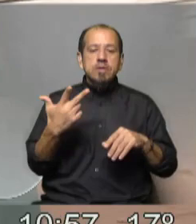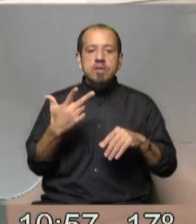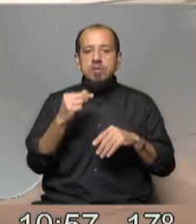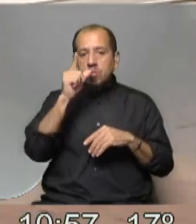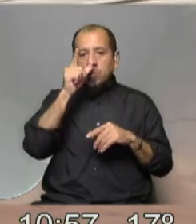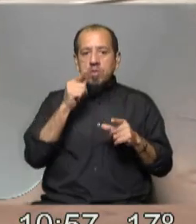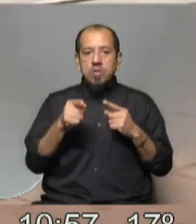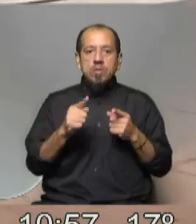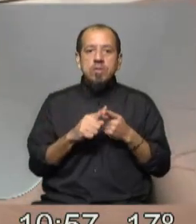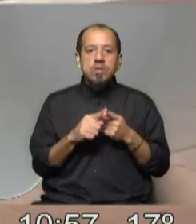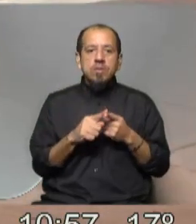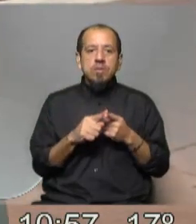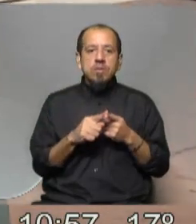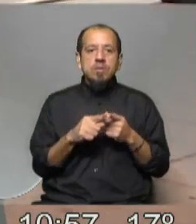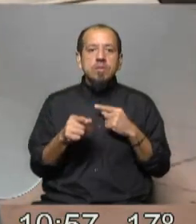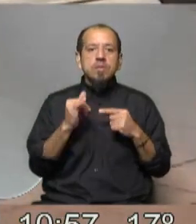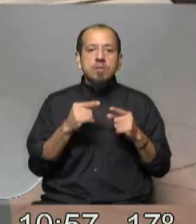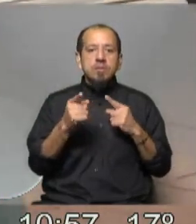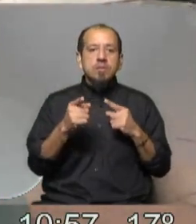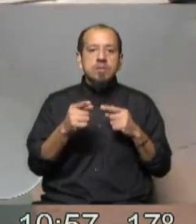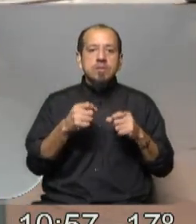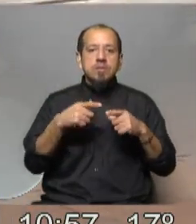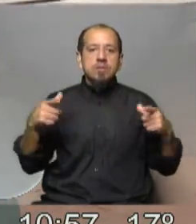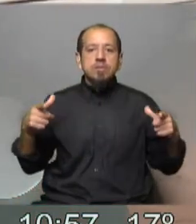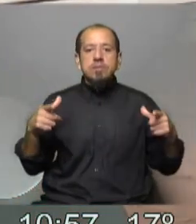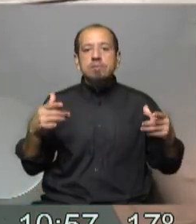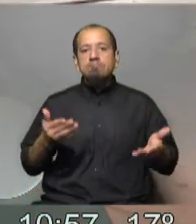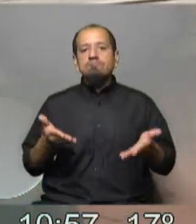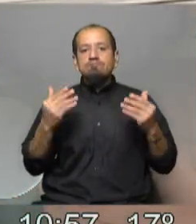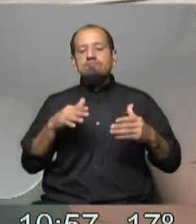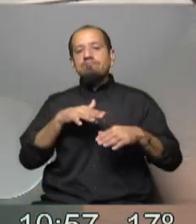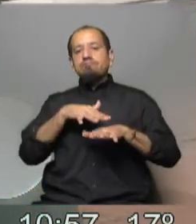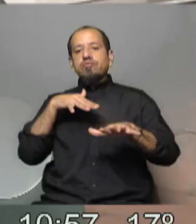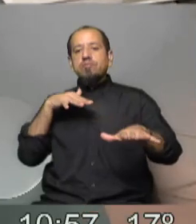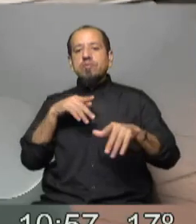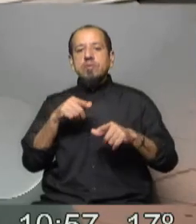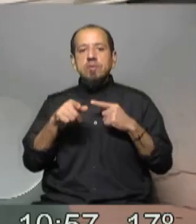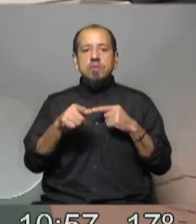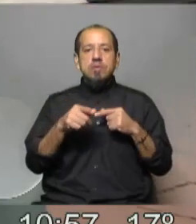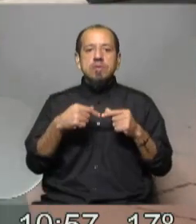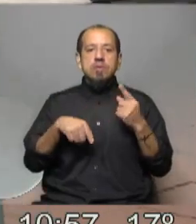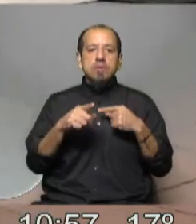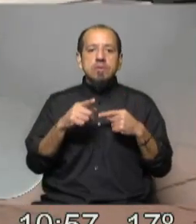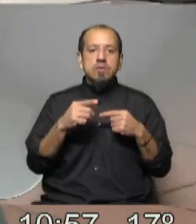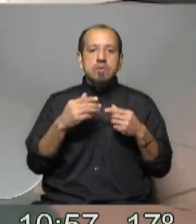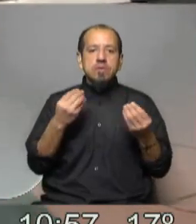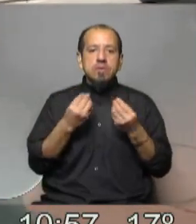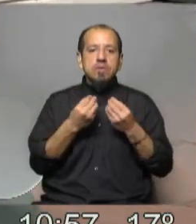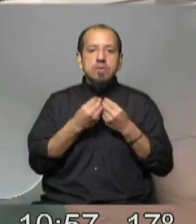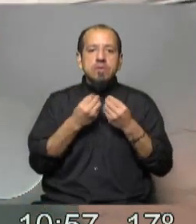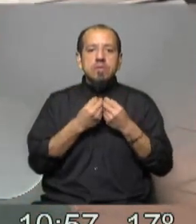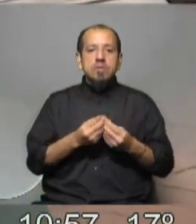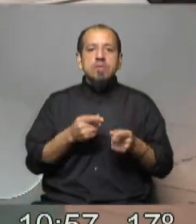Teatro Solís. Exactamente, del 8 al 23 en la sala grande de acá, que es la sala, para mí es la más linda que hay en Uruguay, es muy emocionante, vi muchísimos